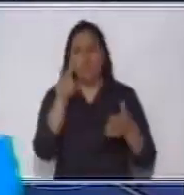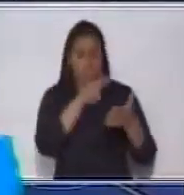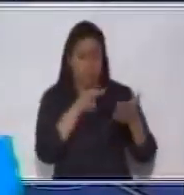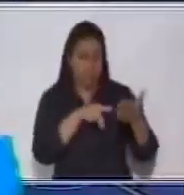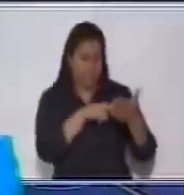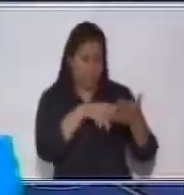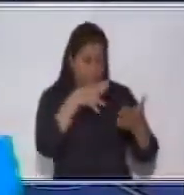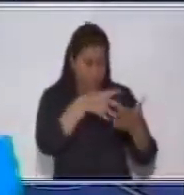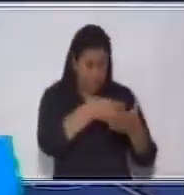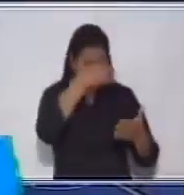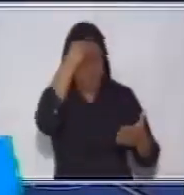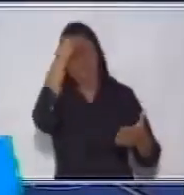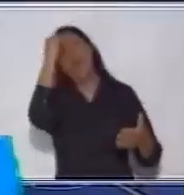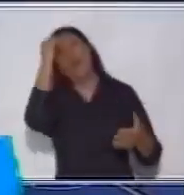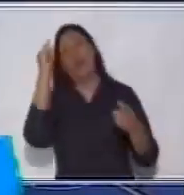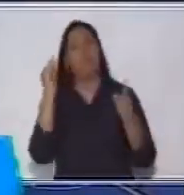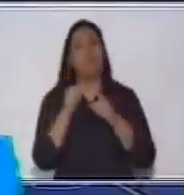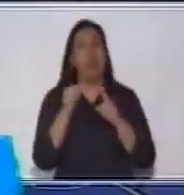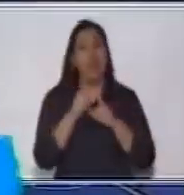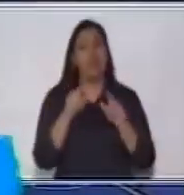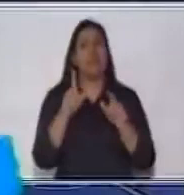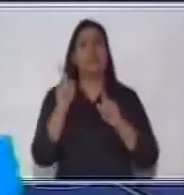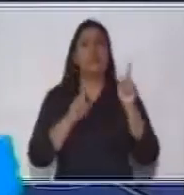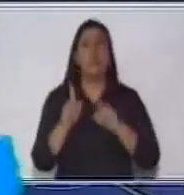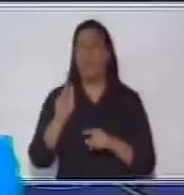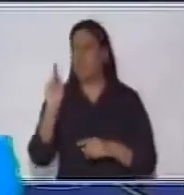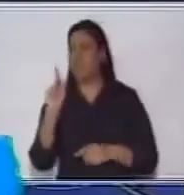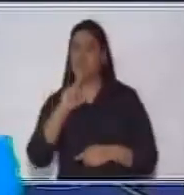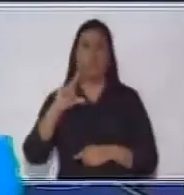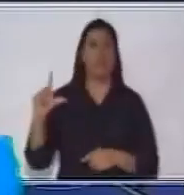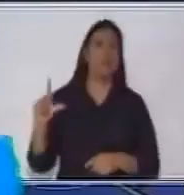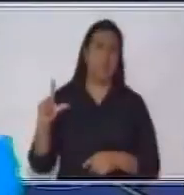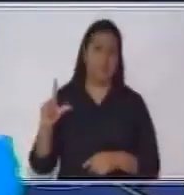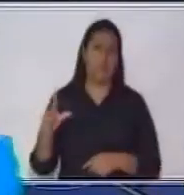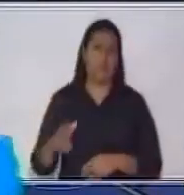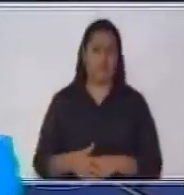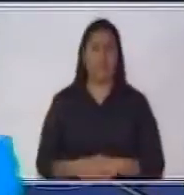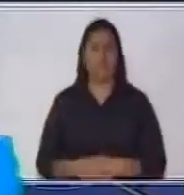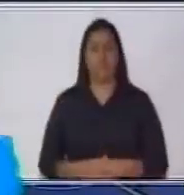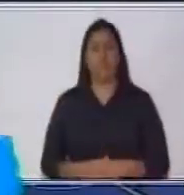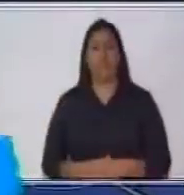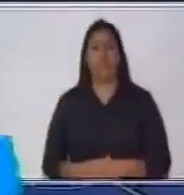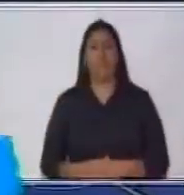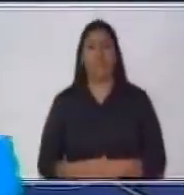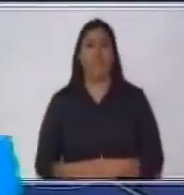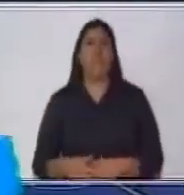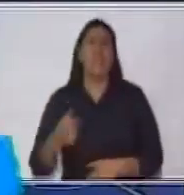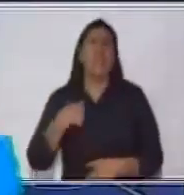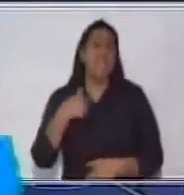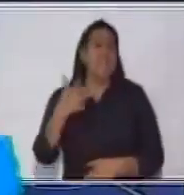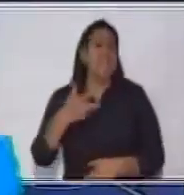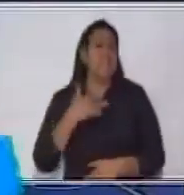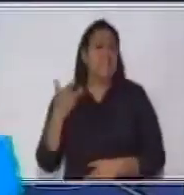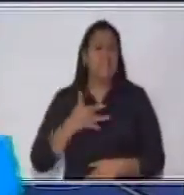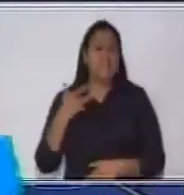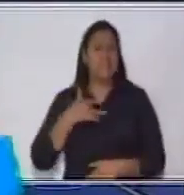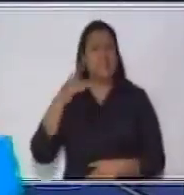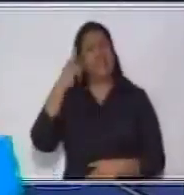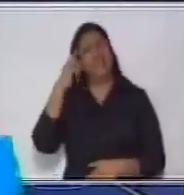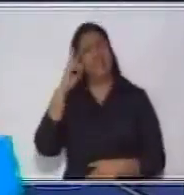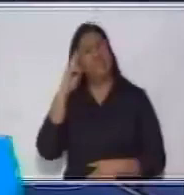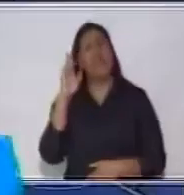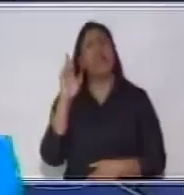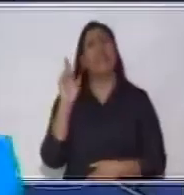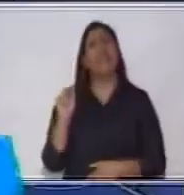dirás, pero me sentiría, no sé, algo extraño, marcando cómo pronuncio yo. Pero